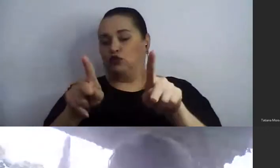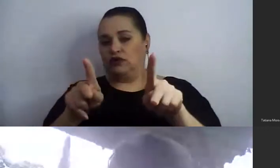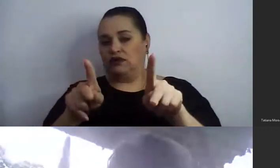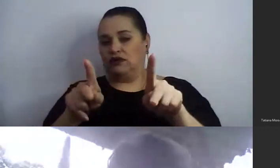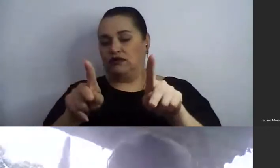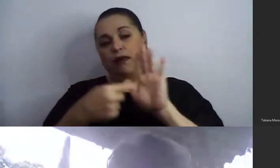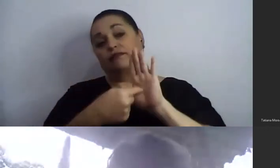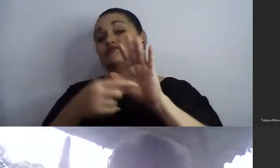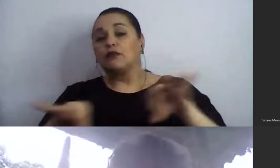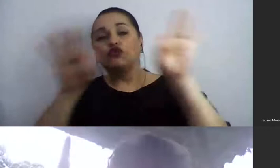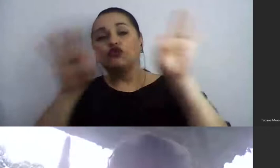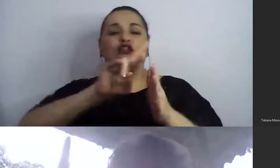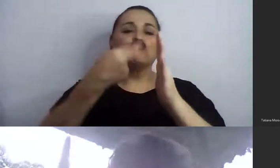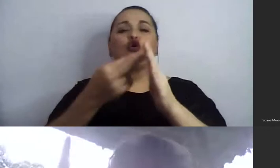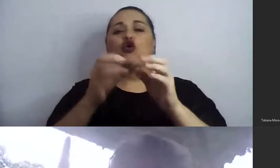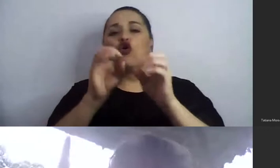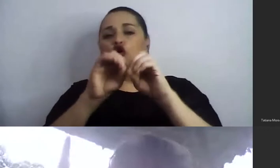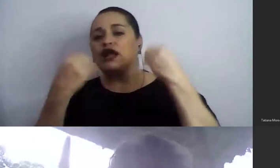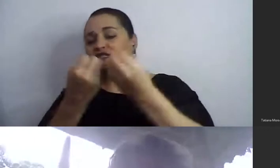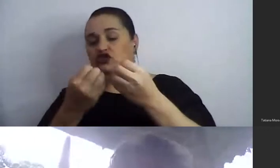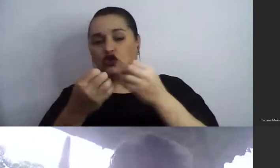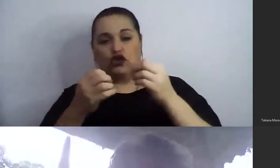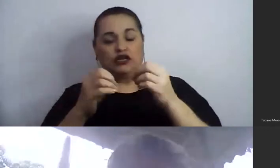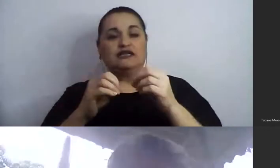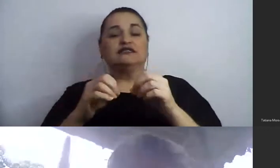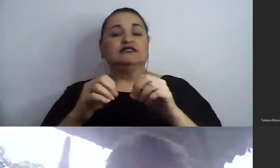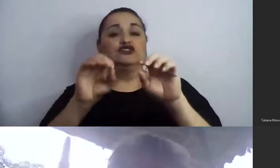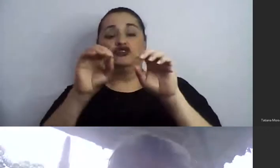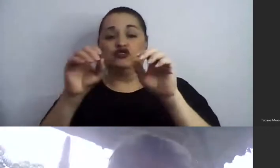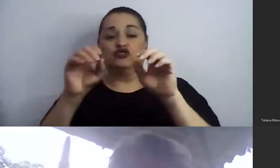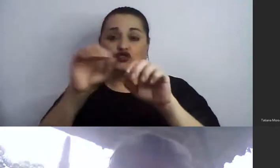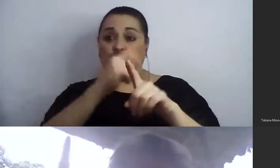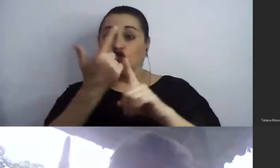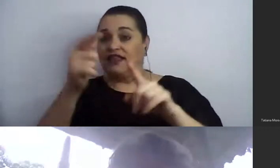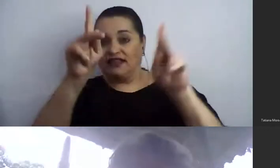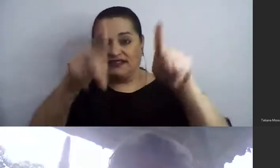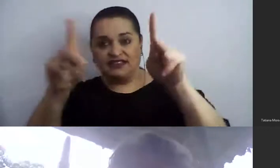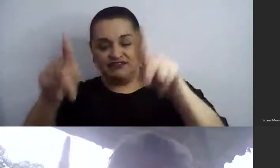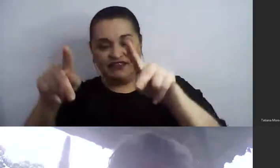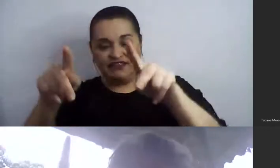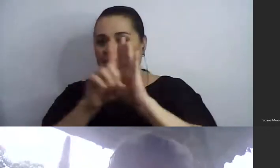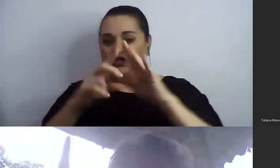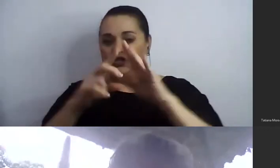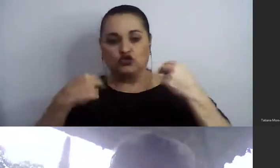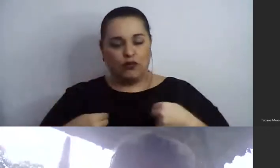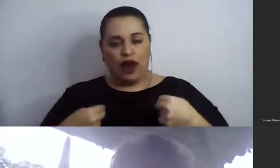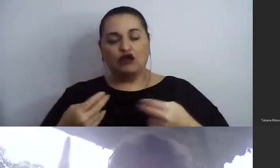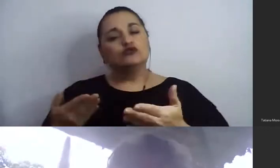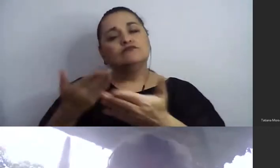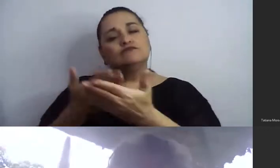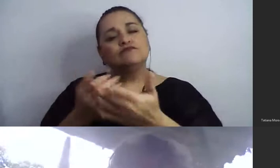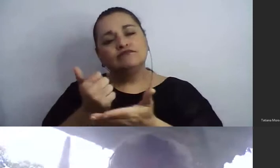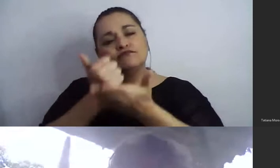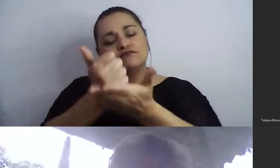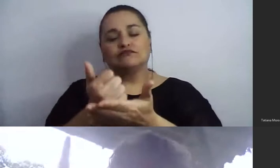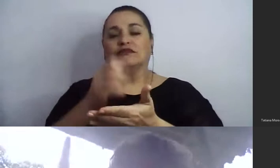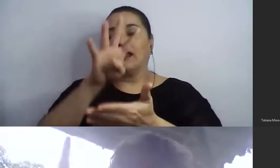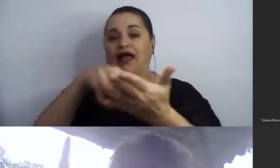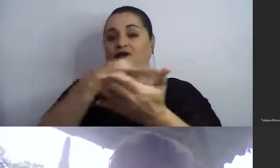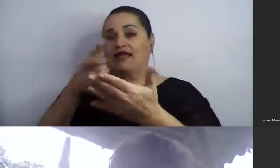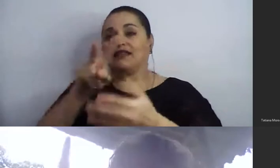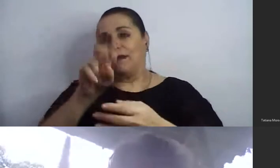el importante rol de las organizaciones de la sociedad civil entre ellas las de derechos humanos para contribuir al seguimiento y logro de la agenda 2030